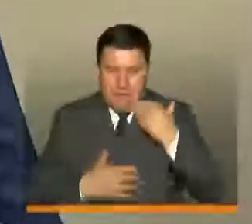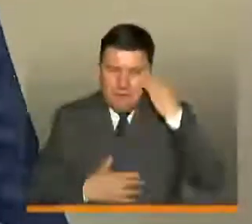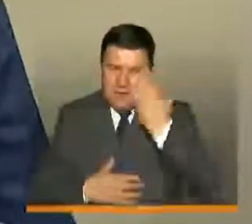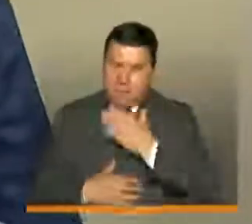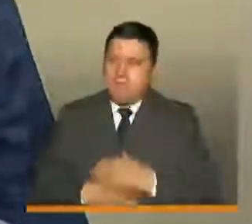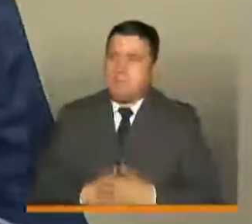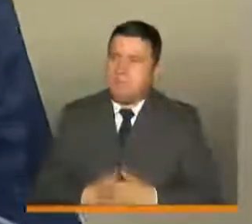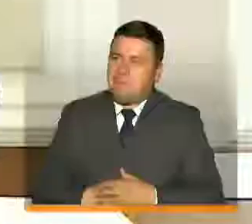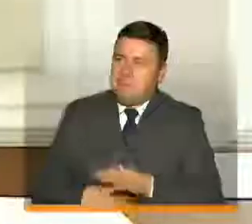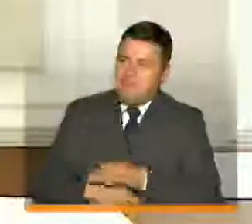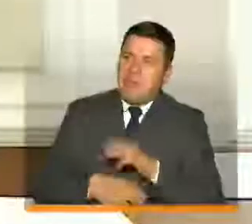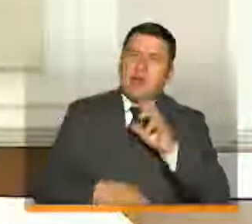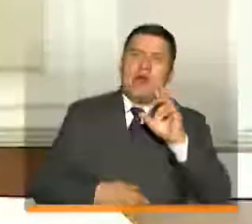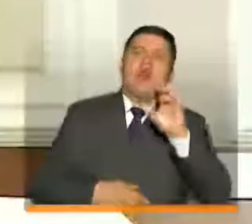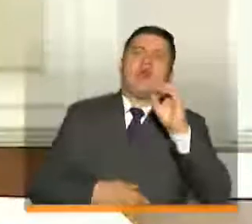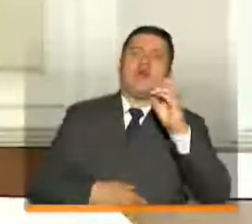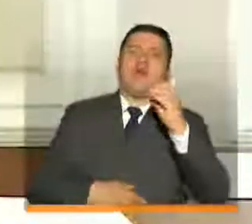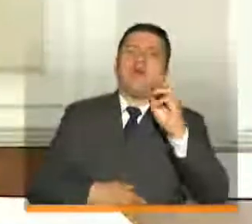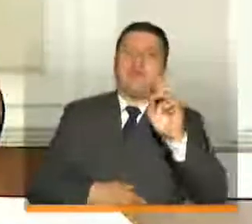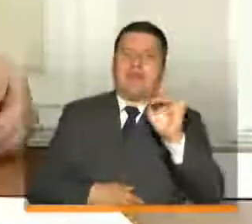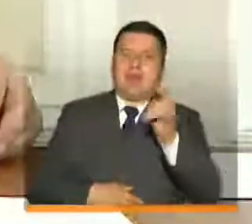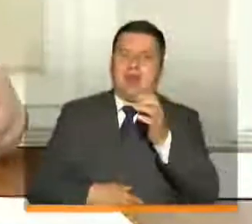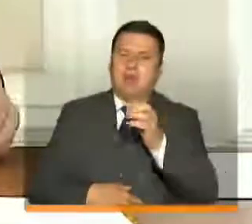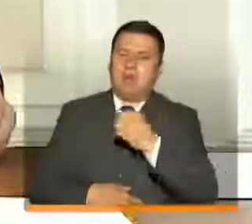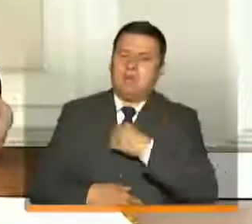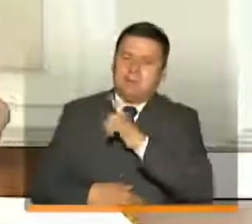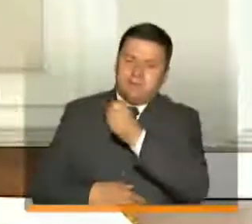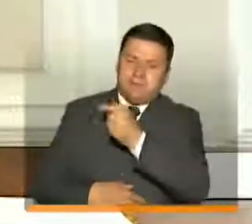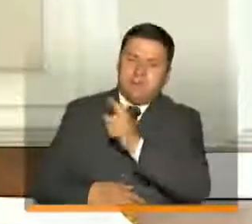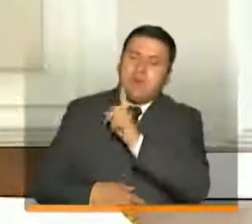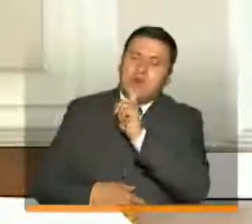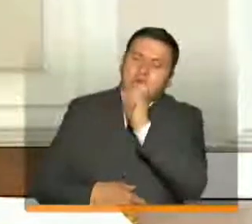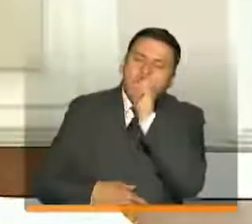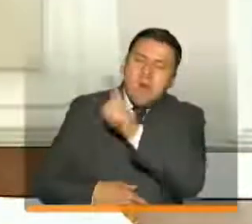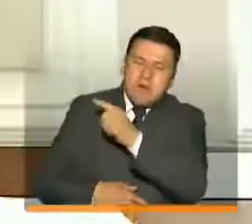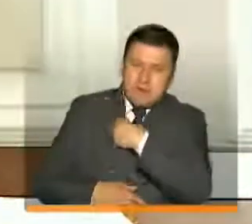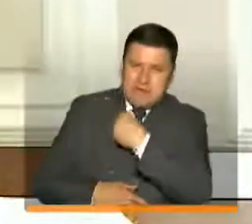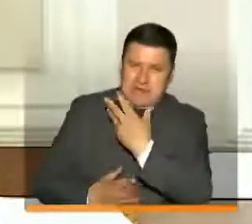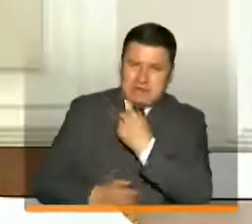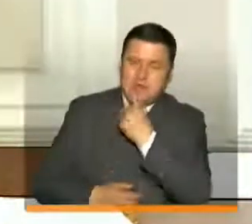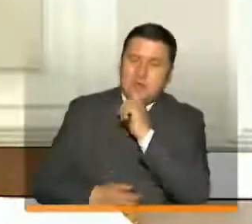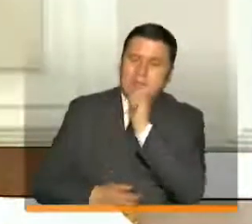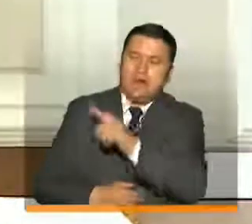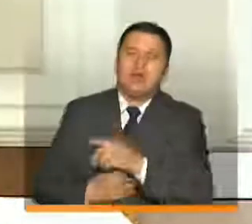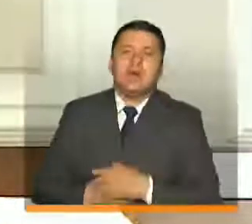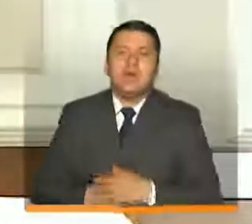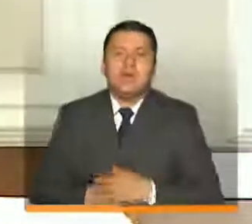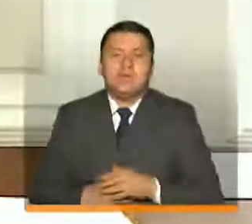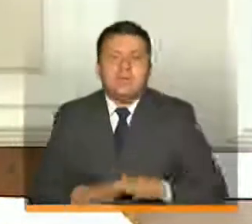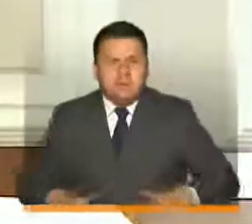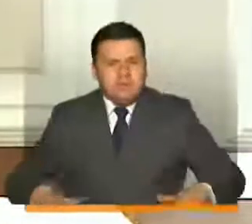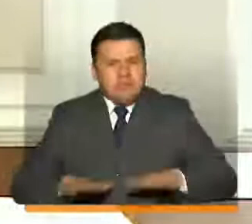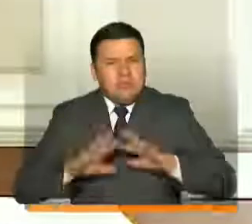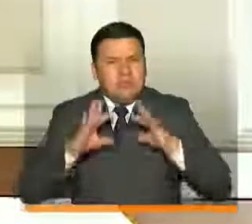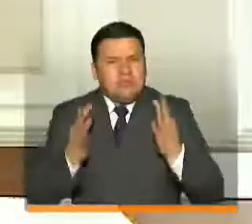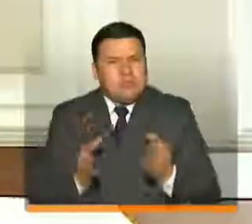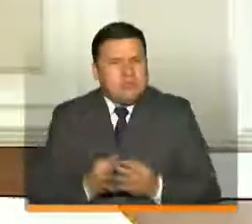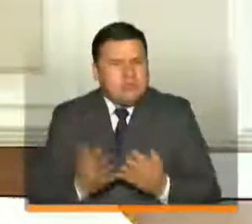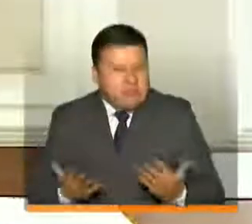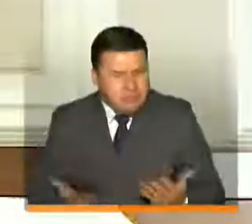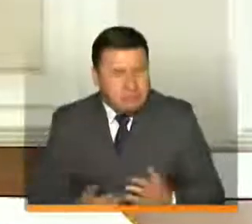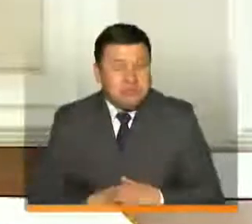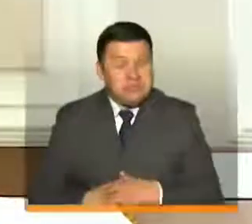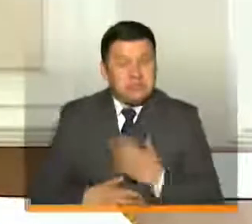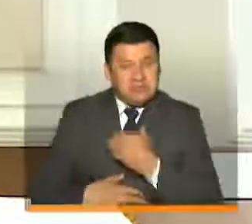mentales. Doctor Rodrigo, y una pregunta que yo también quisiera hacerle, en el ambiente familiar, y yo creo que